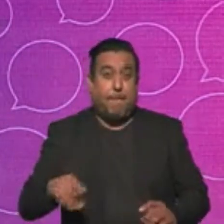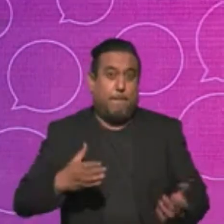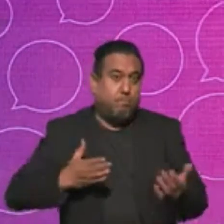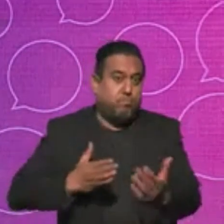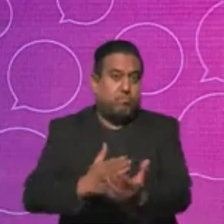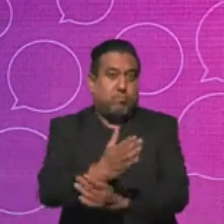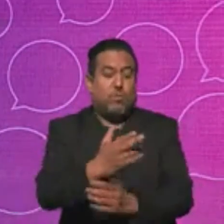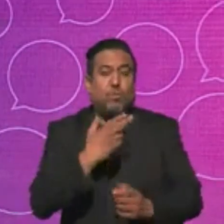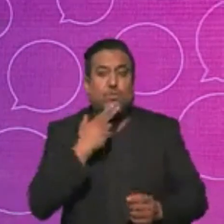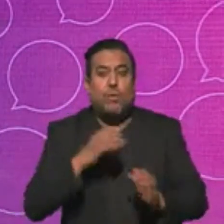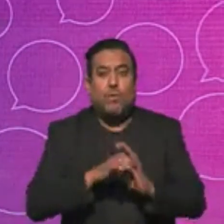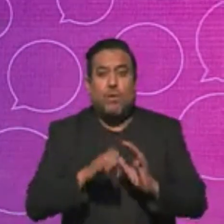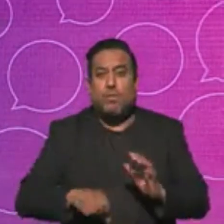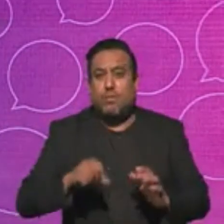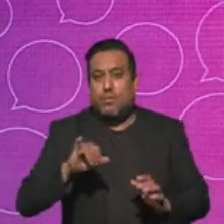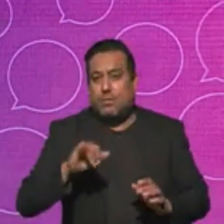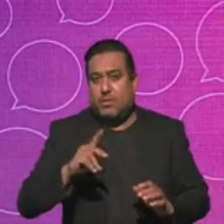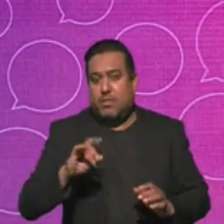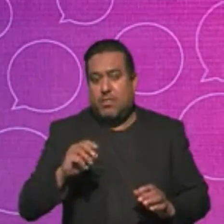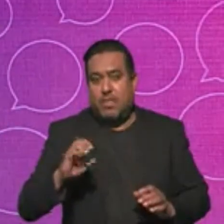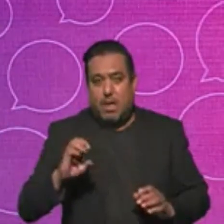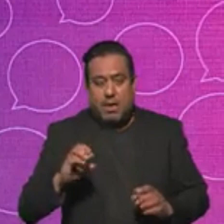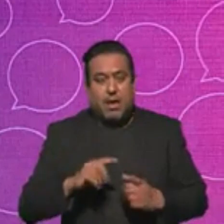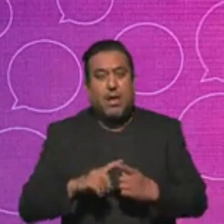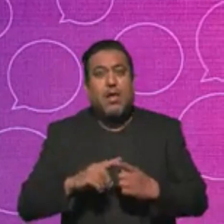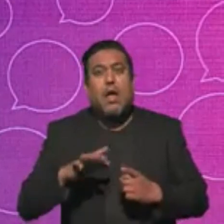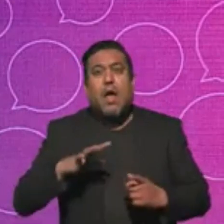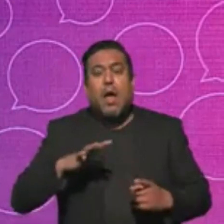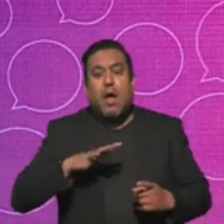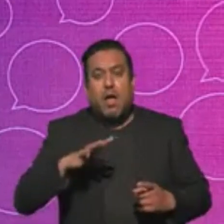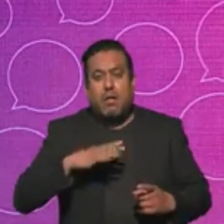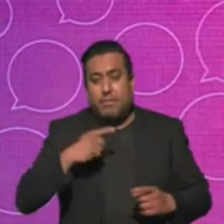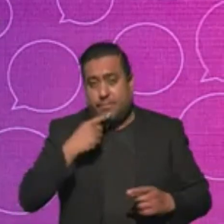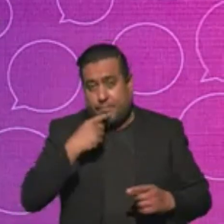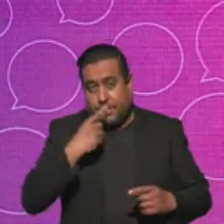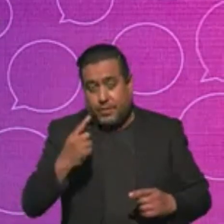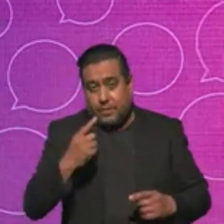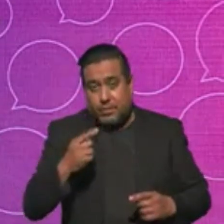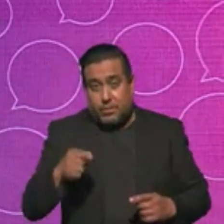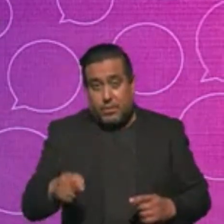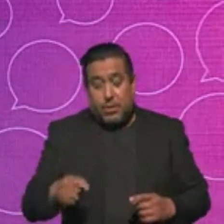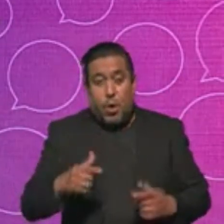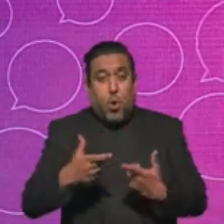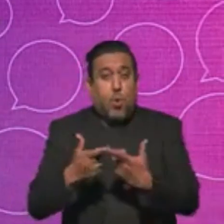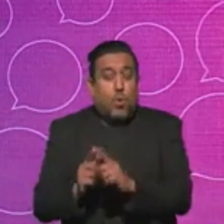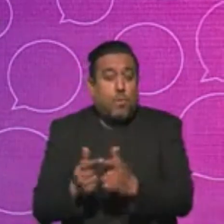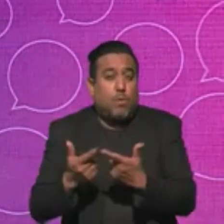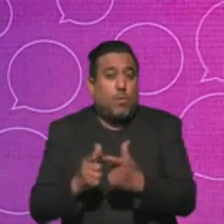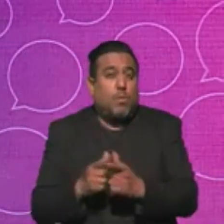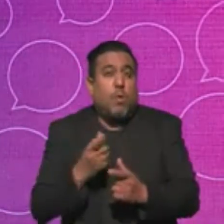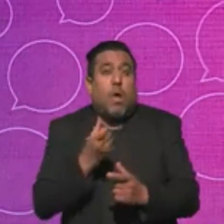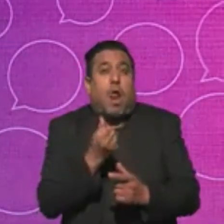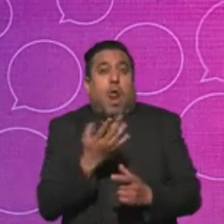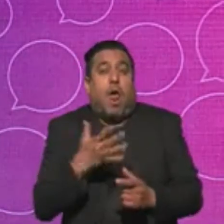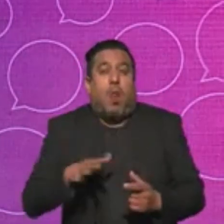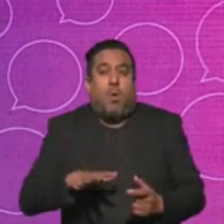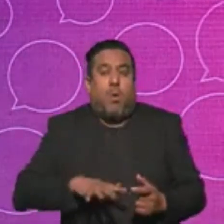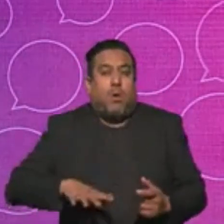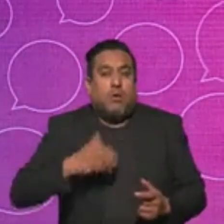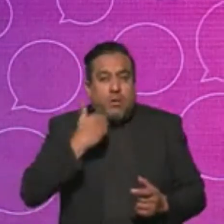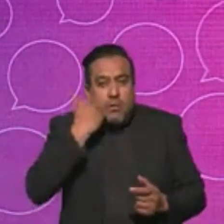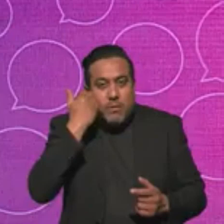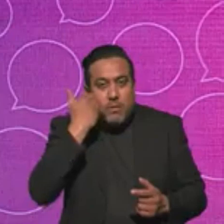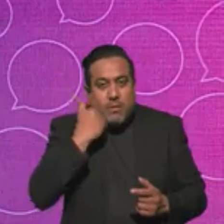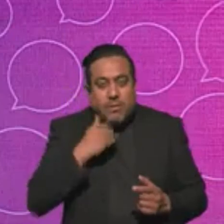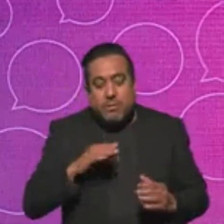hoy el cidc por ejemplo condiciona el uso de instalaciones solamente a grupos que le son favorables que son